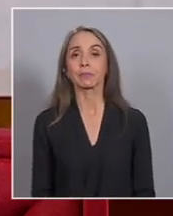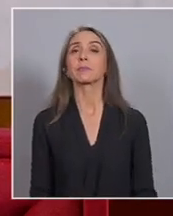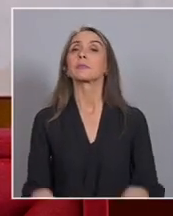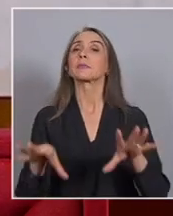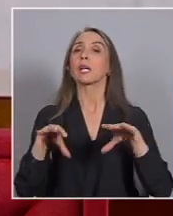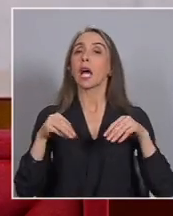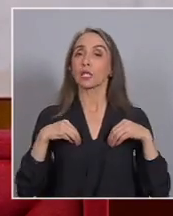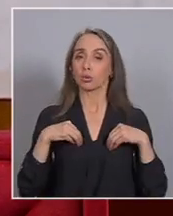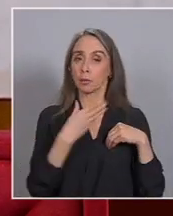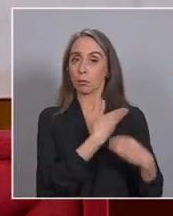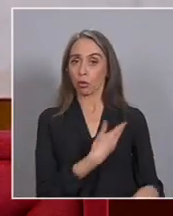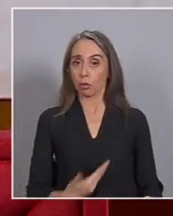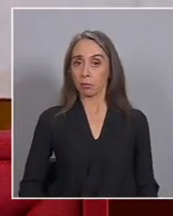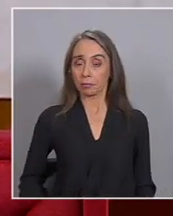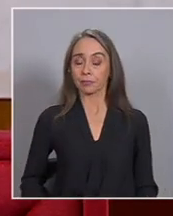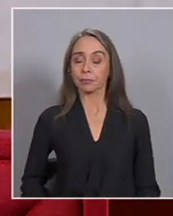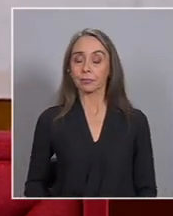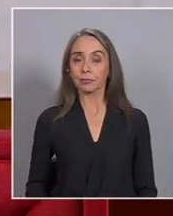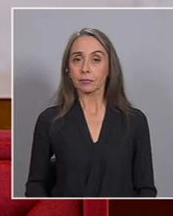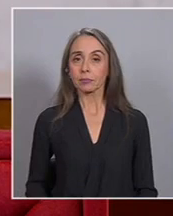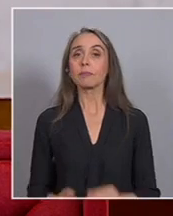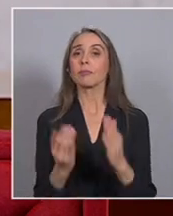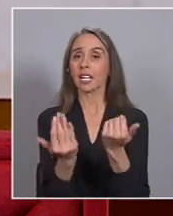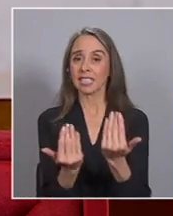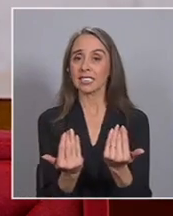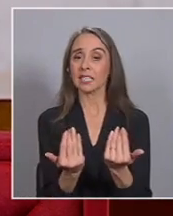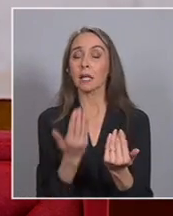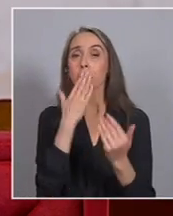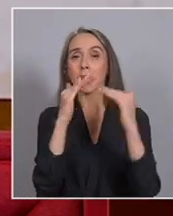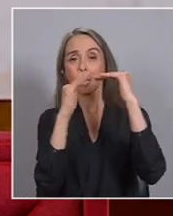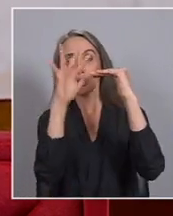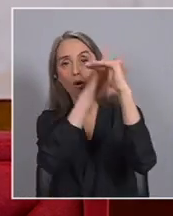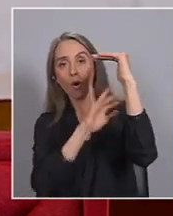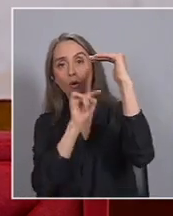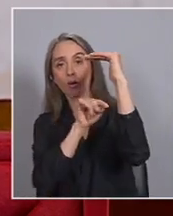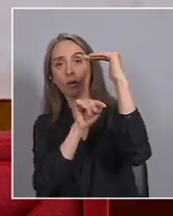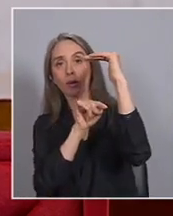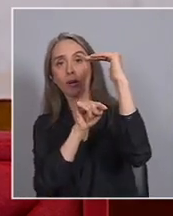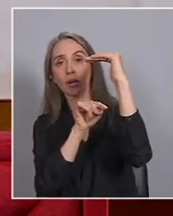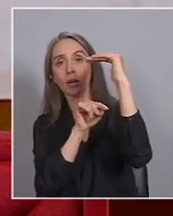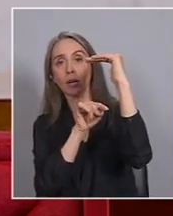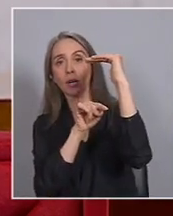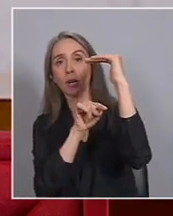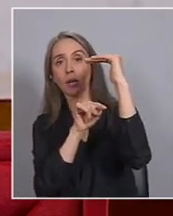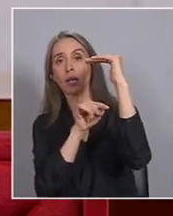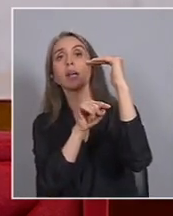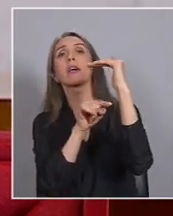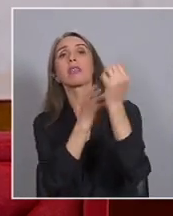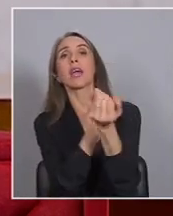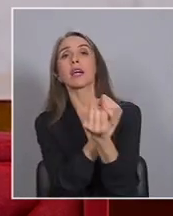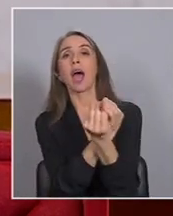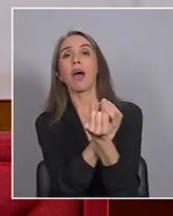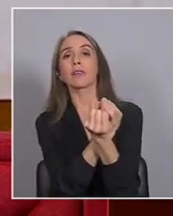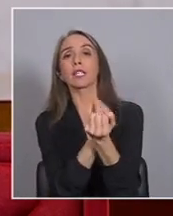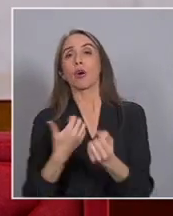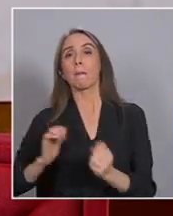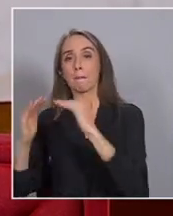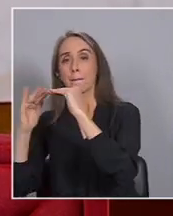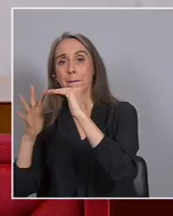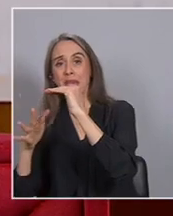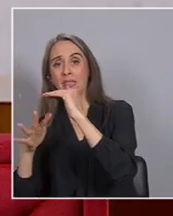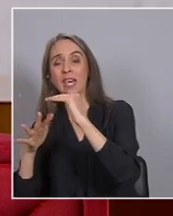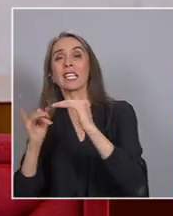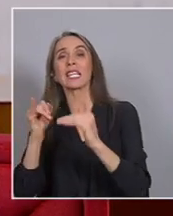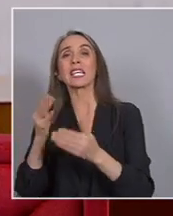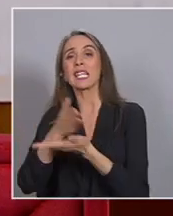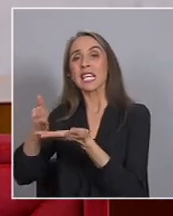Asumimos también que era necesario mejorar la infraestructura de carabineros, de la PDI y de los